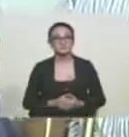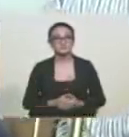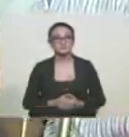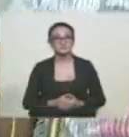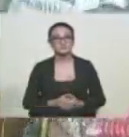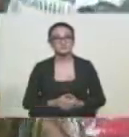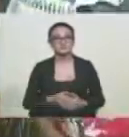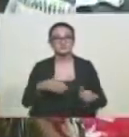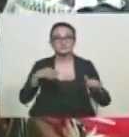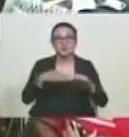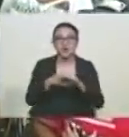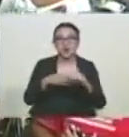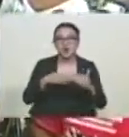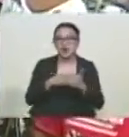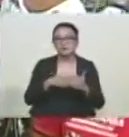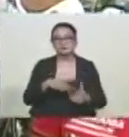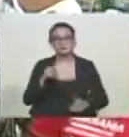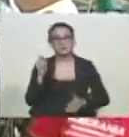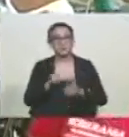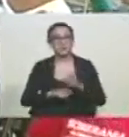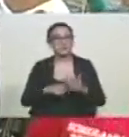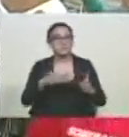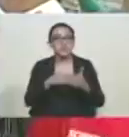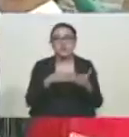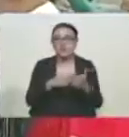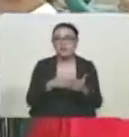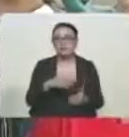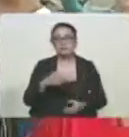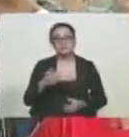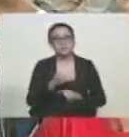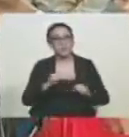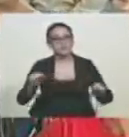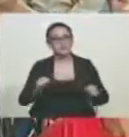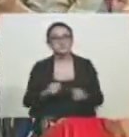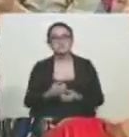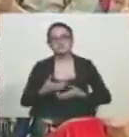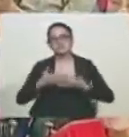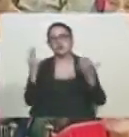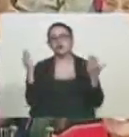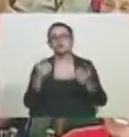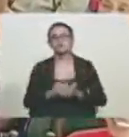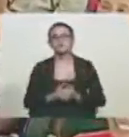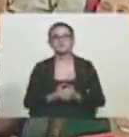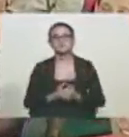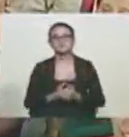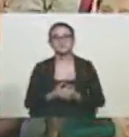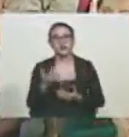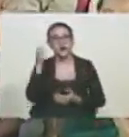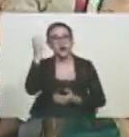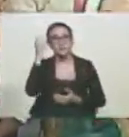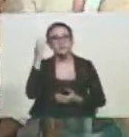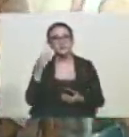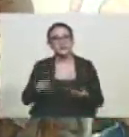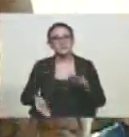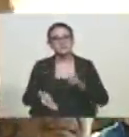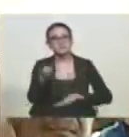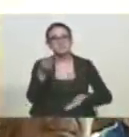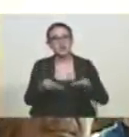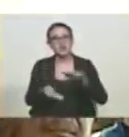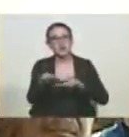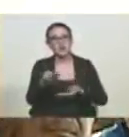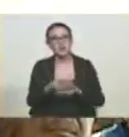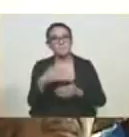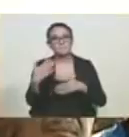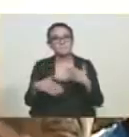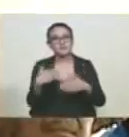Las trabas una y otra. Pero las superamos, hermano, y estamos en capacidad de aportarle a